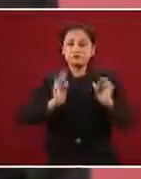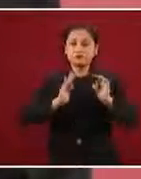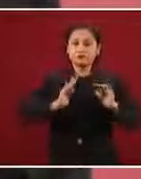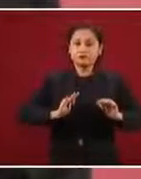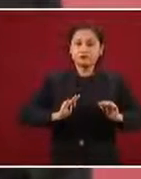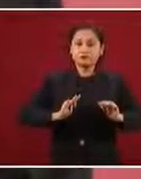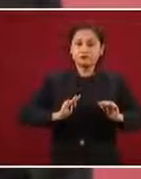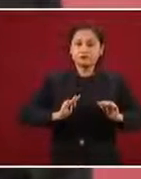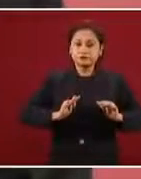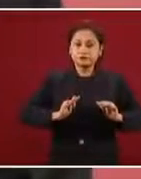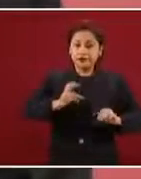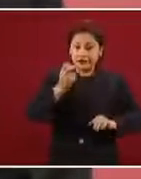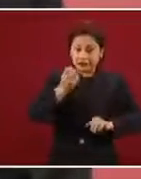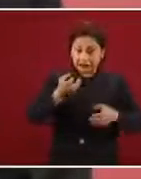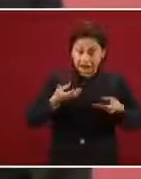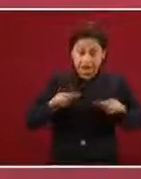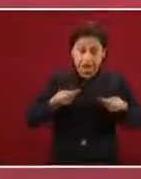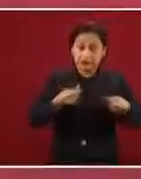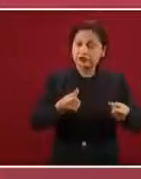Y el Estado tiene que atender